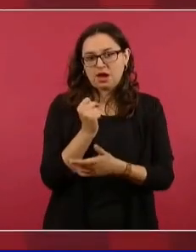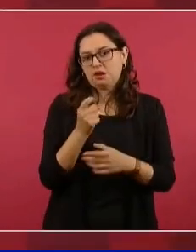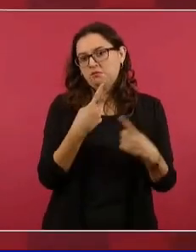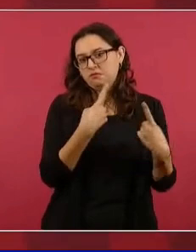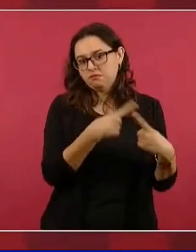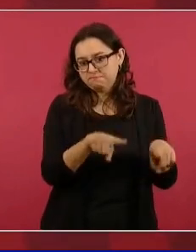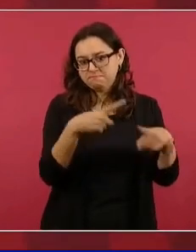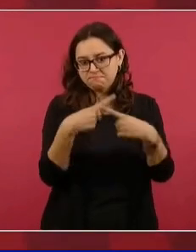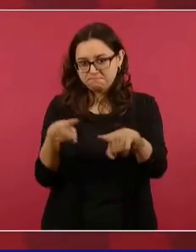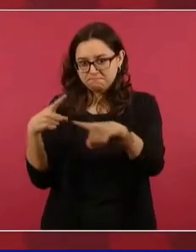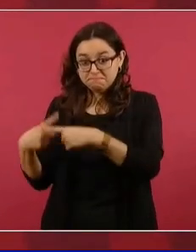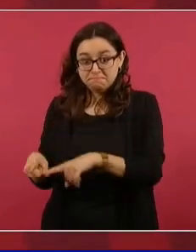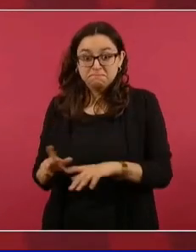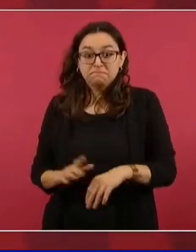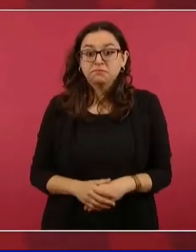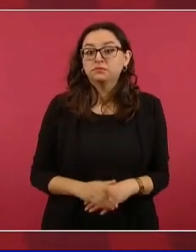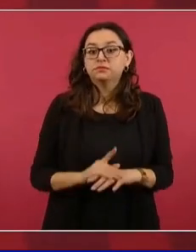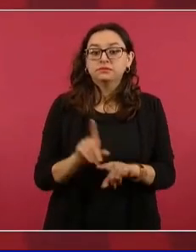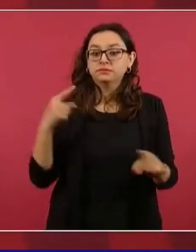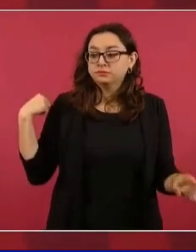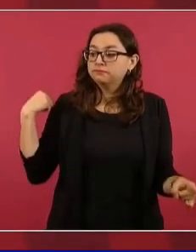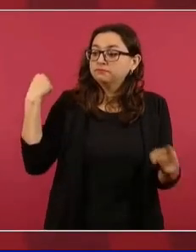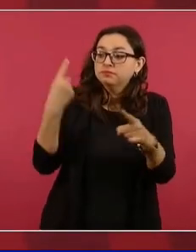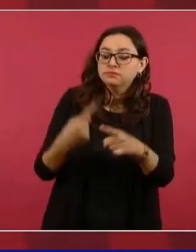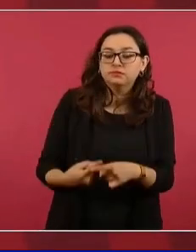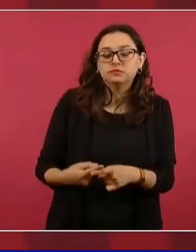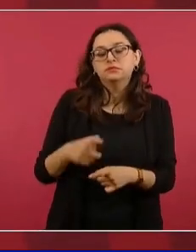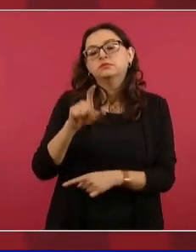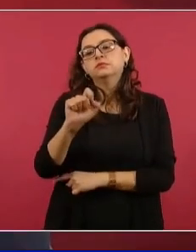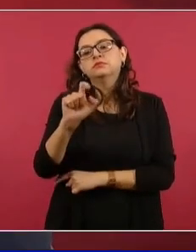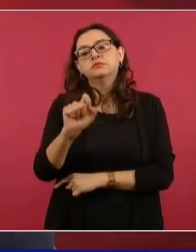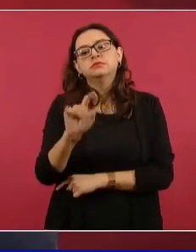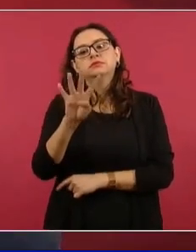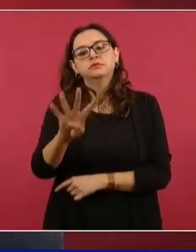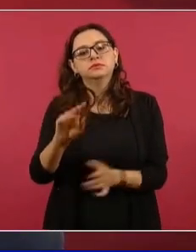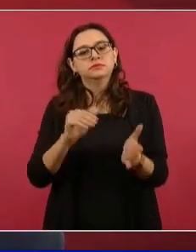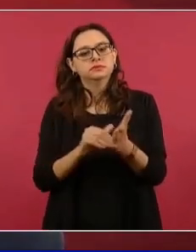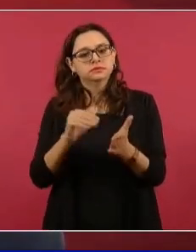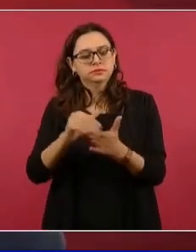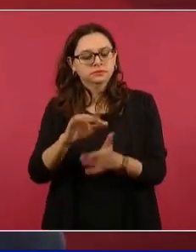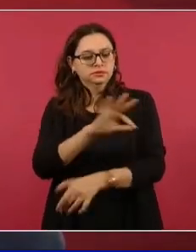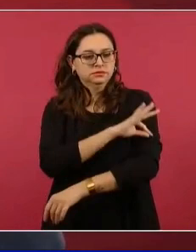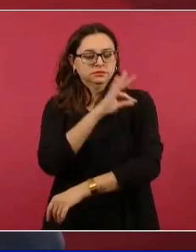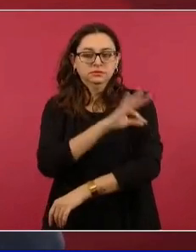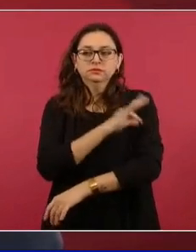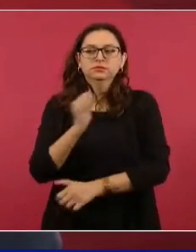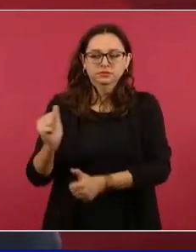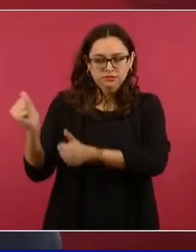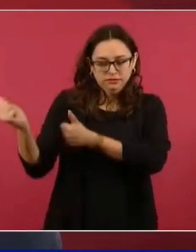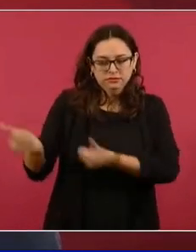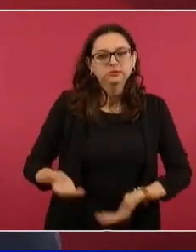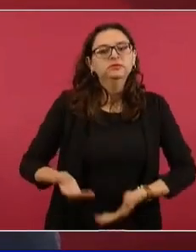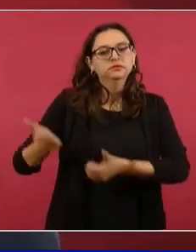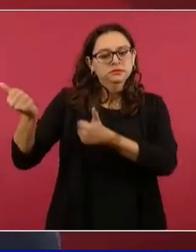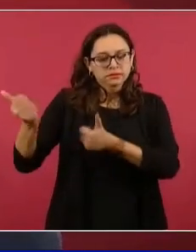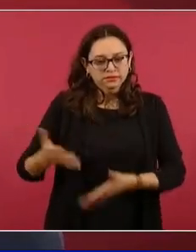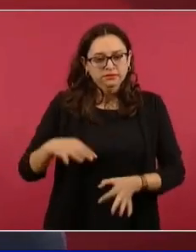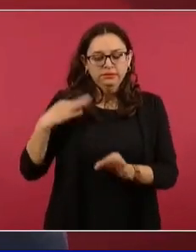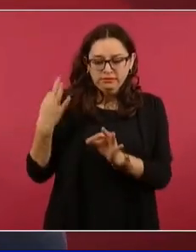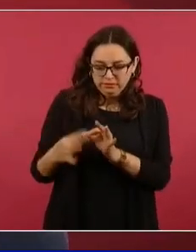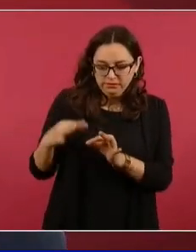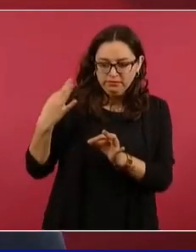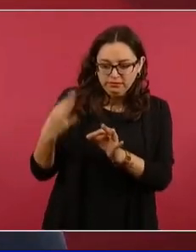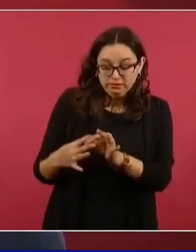cada vacuna. Hasta el momento se han entregado un poco más de 24 millones de dosis y